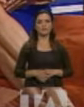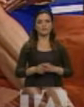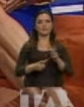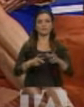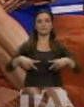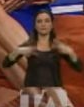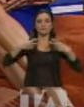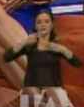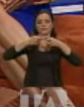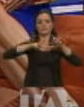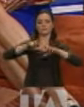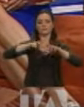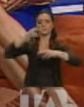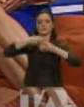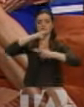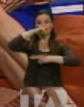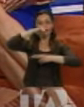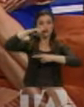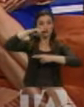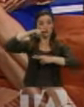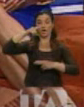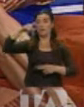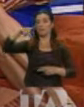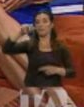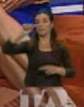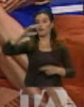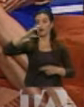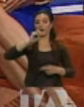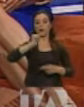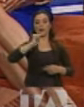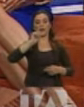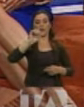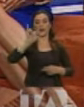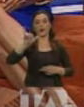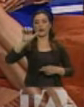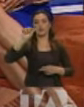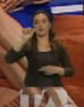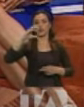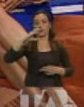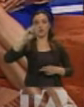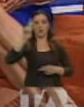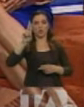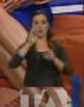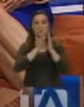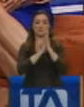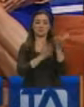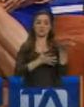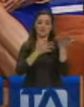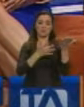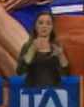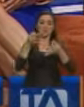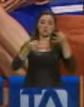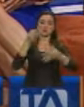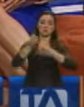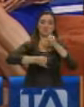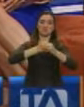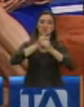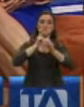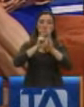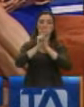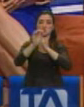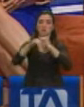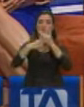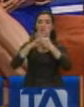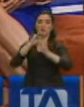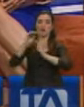De Pacayacu en Sucumbíos, solo les queda la esperanza de que la justicia internacional falle a su favor en una demanda por